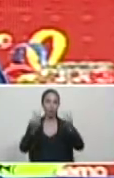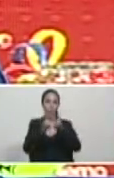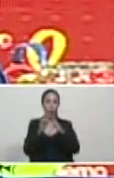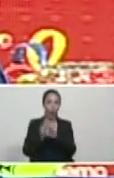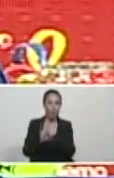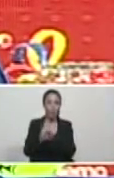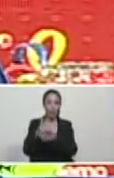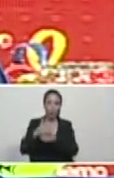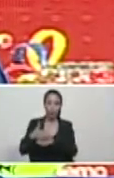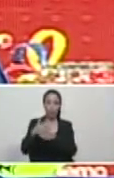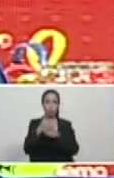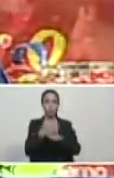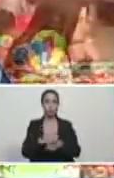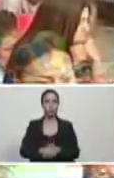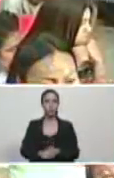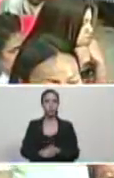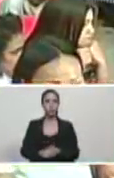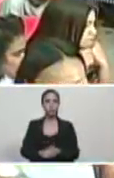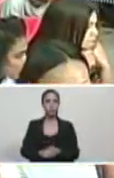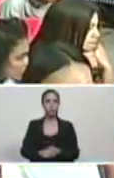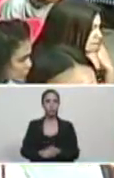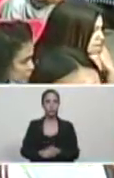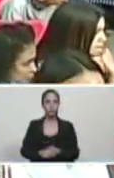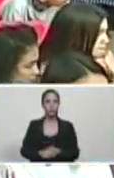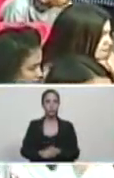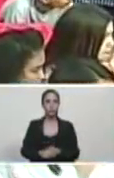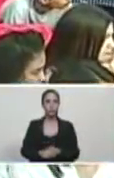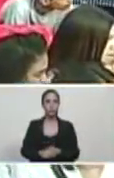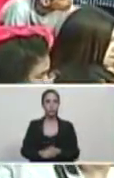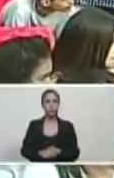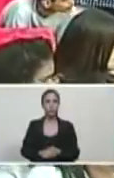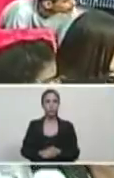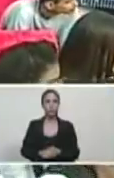compañerismo, el patriotismo. Primero,